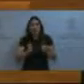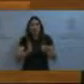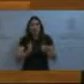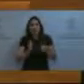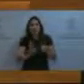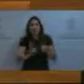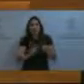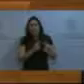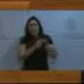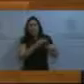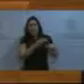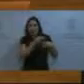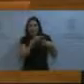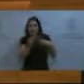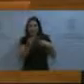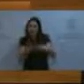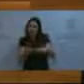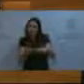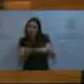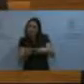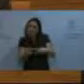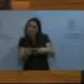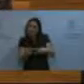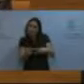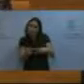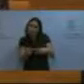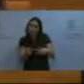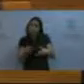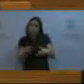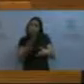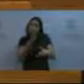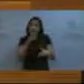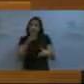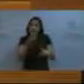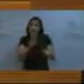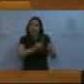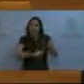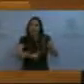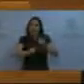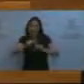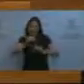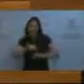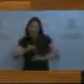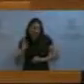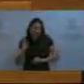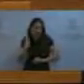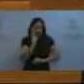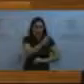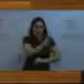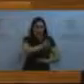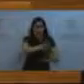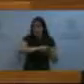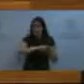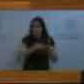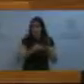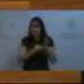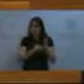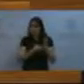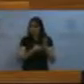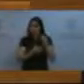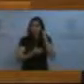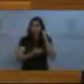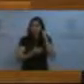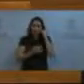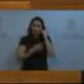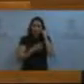de posicionamiento ante los problemas que se le plantean a usted en esta cámara. Ahora, ese método, que está siguiendo el